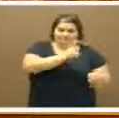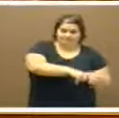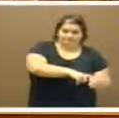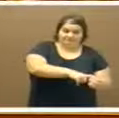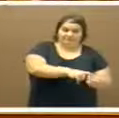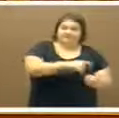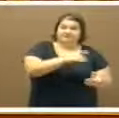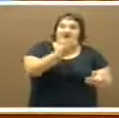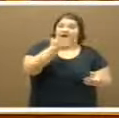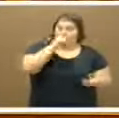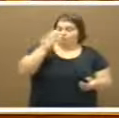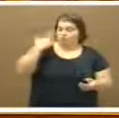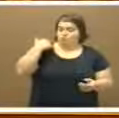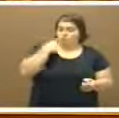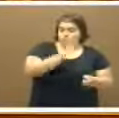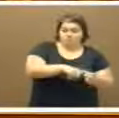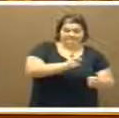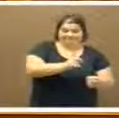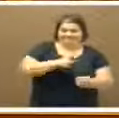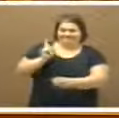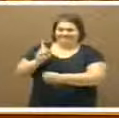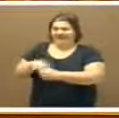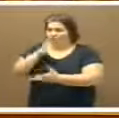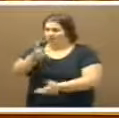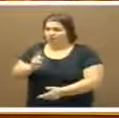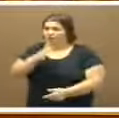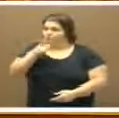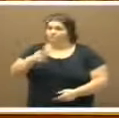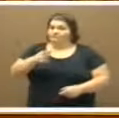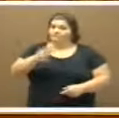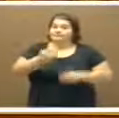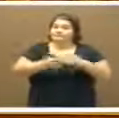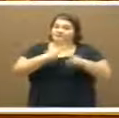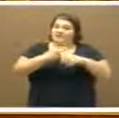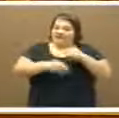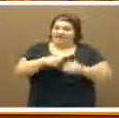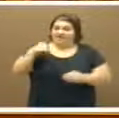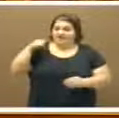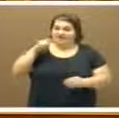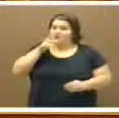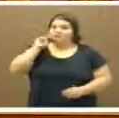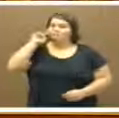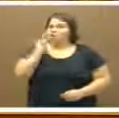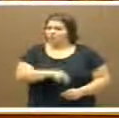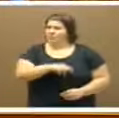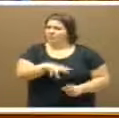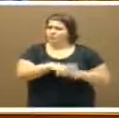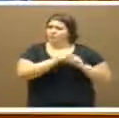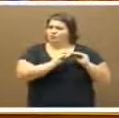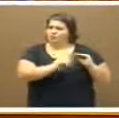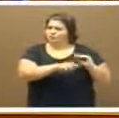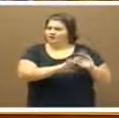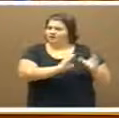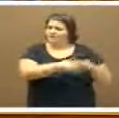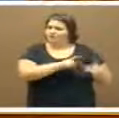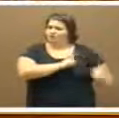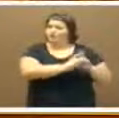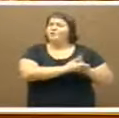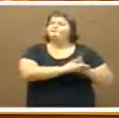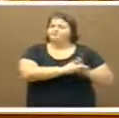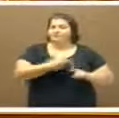económica que se venía haciendo en los últimos años y que se hizo y que les ha pasado facturas, y por eso lo acaban de reconocer, que por eso están ahí, y con la que ustedes han sido